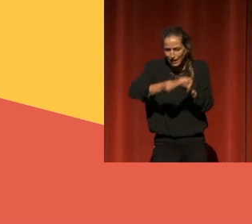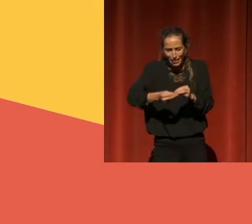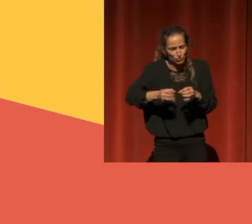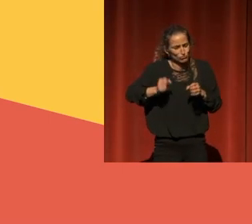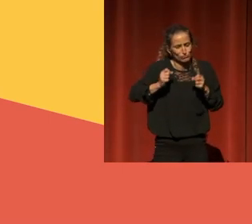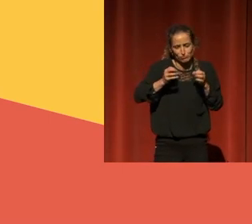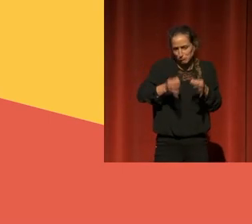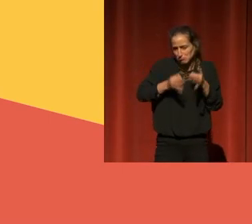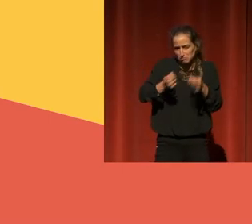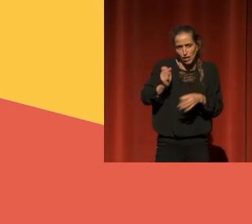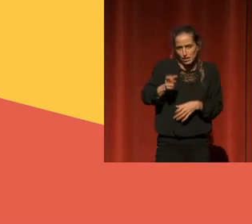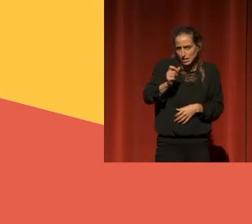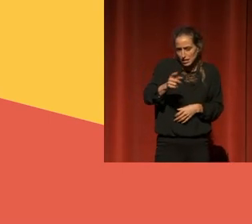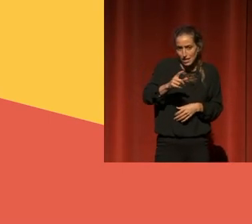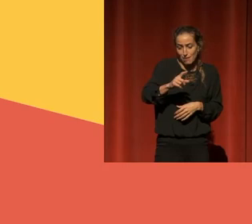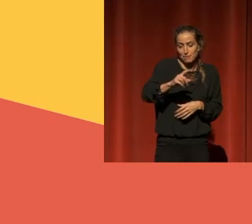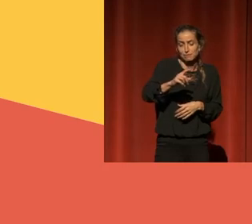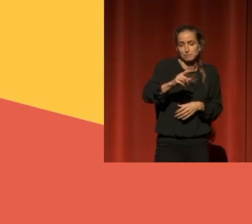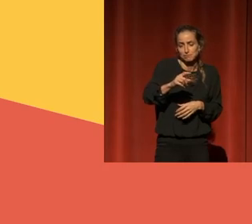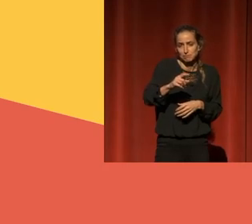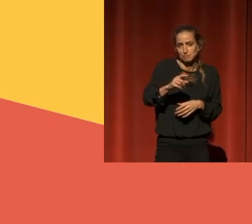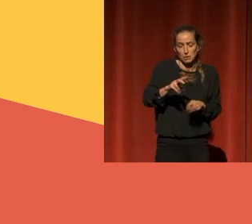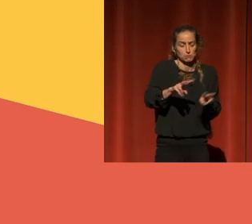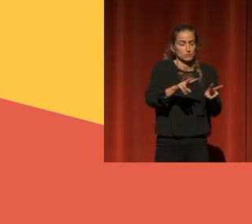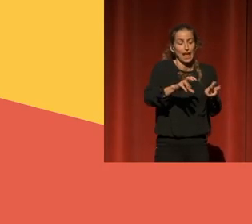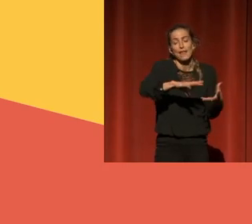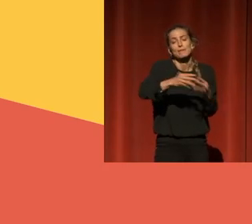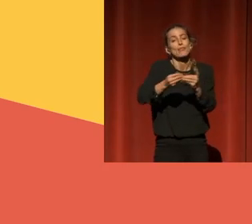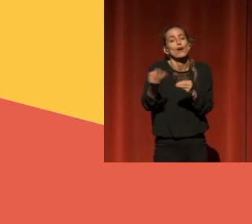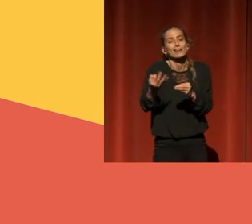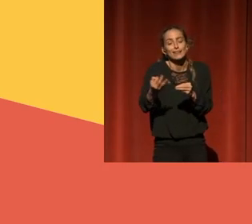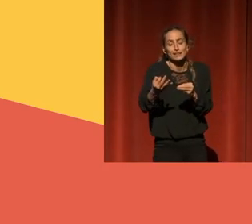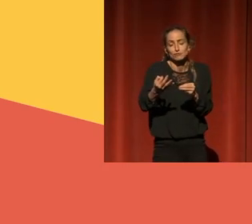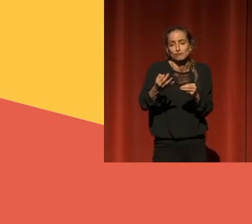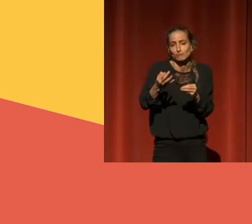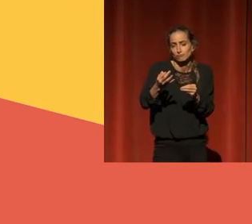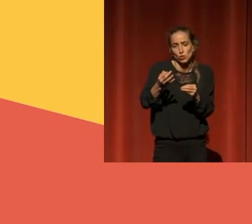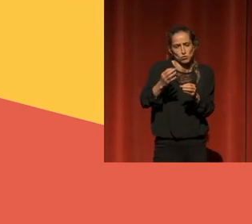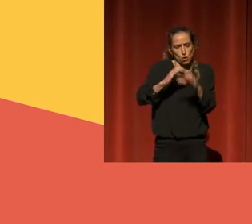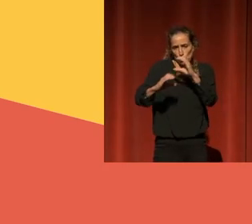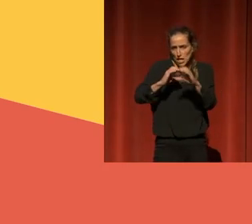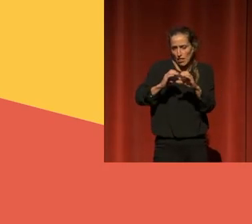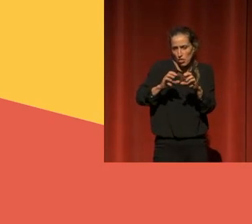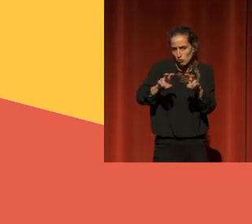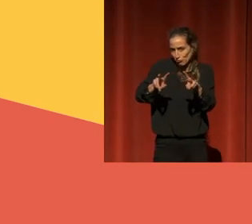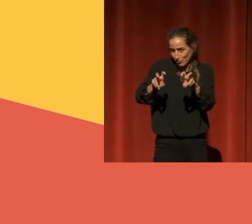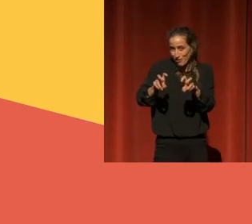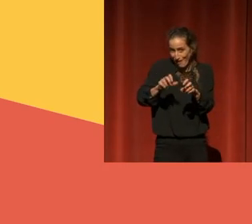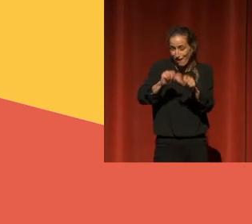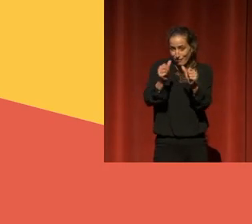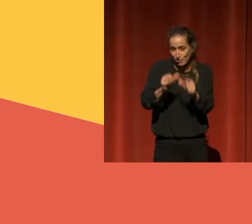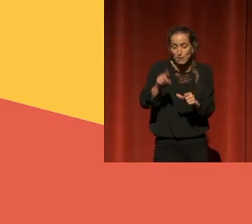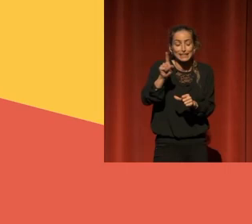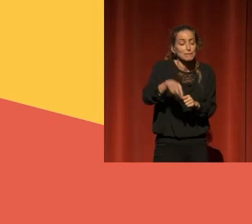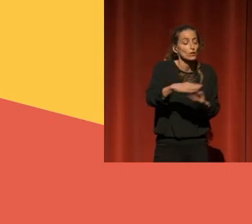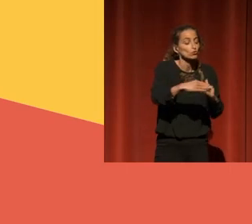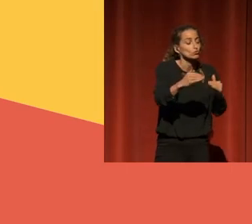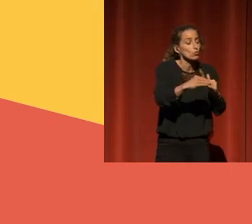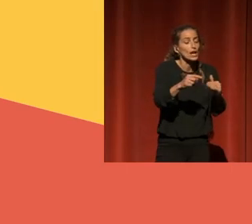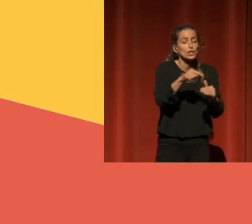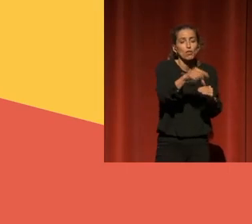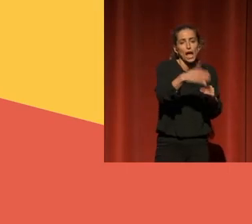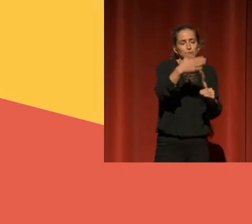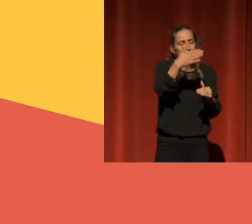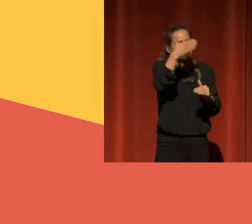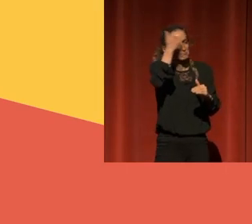continuamente a las nuevas formas de comunicación permiten a los usuarios la adquisición de habilidades con las